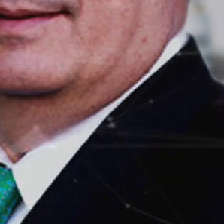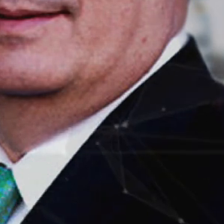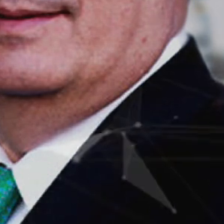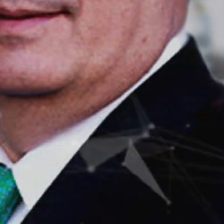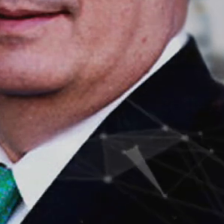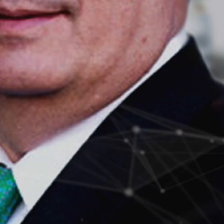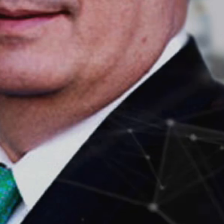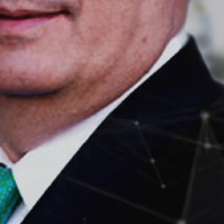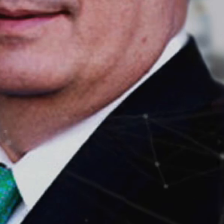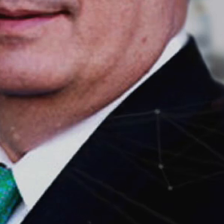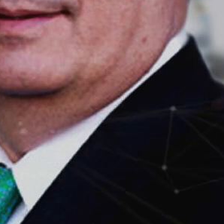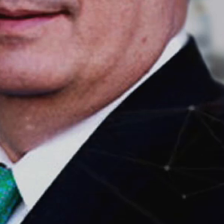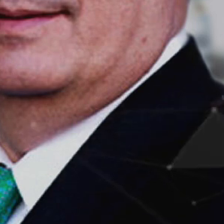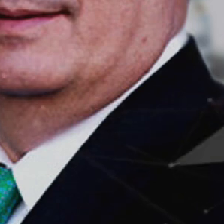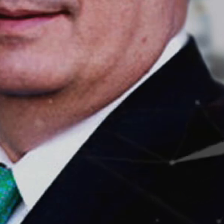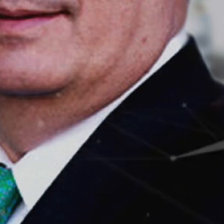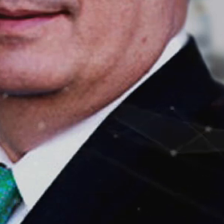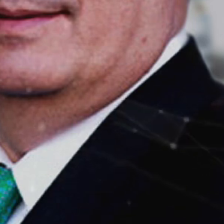reciente de nuestro canal.